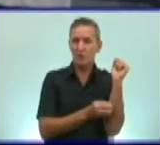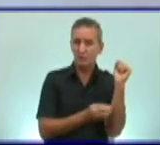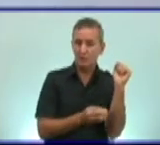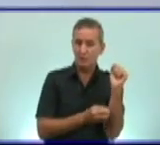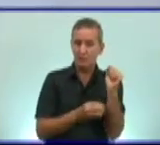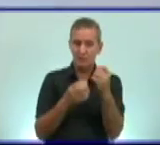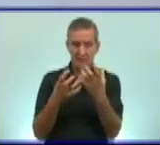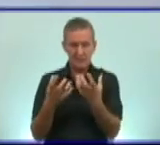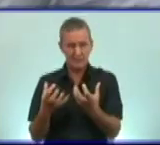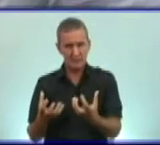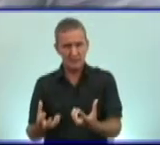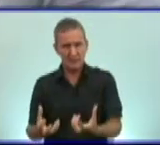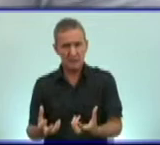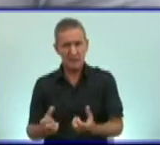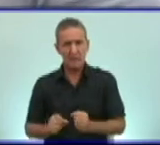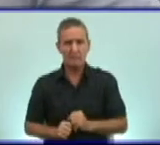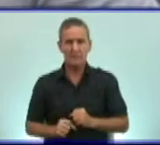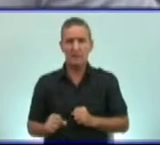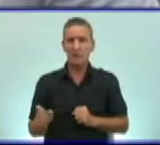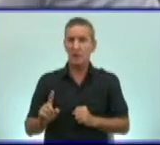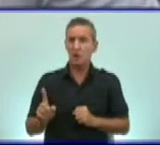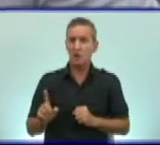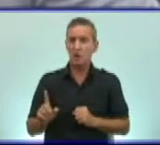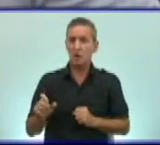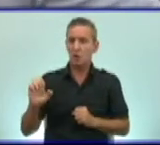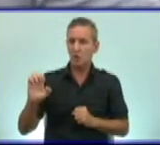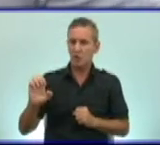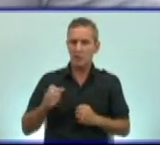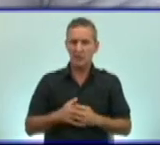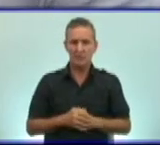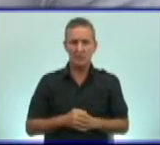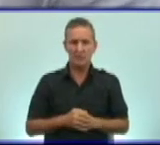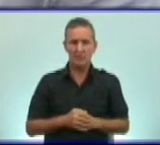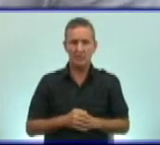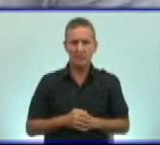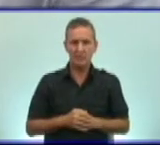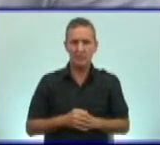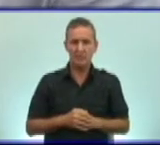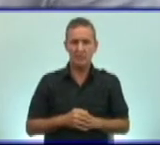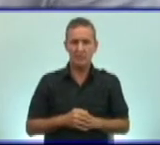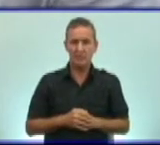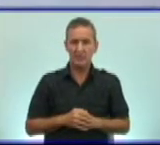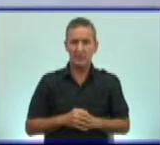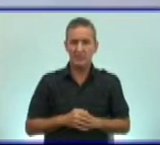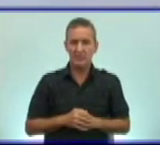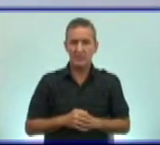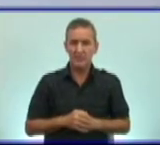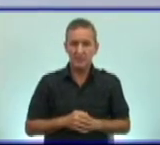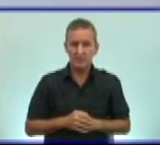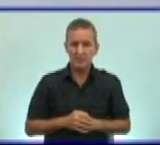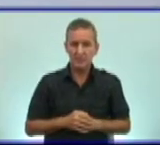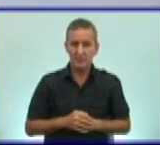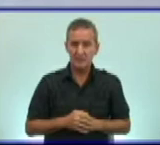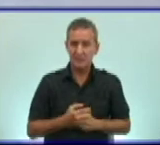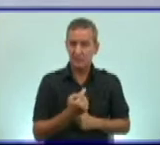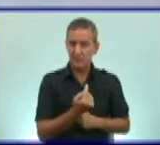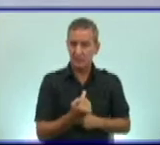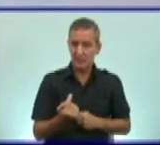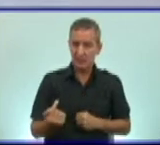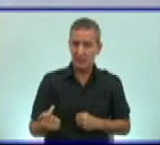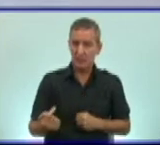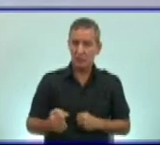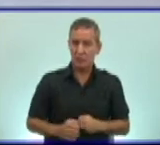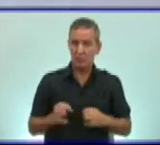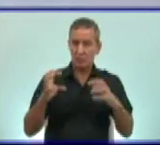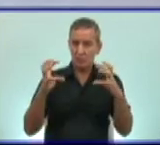electrolitos. Tenga a mano el cuaderno de laboratorio con el cuadro donde irá anotando cada uno de los resultados que obtenga